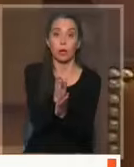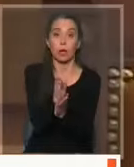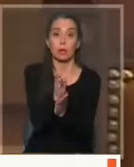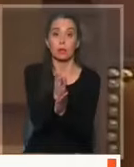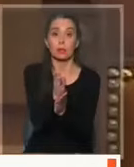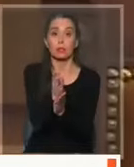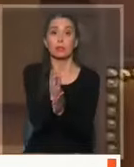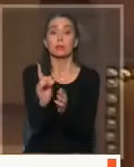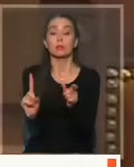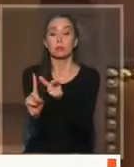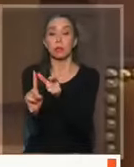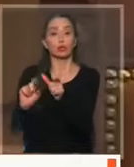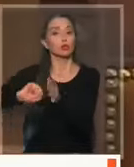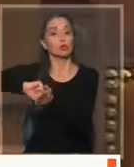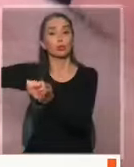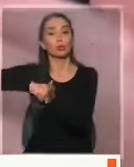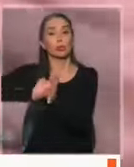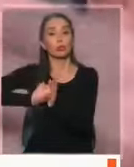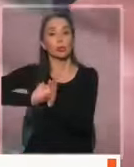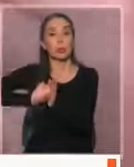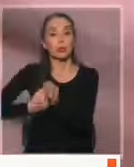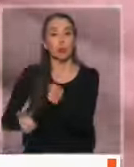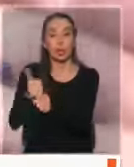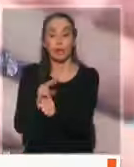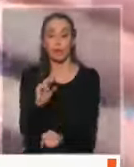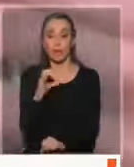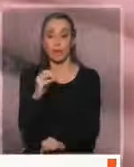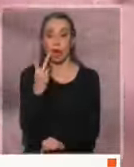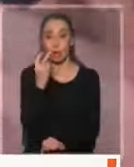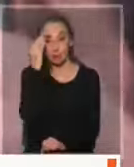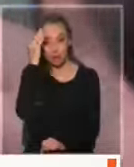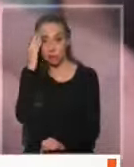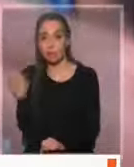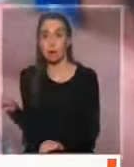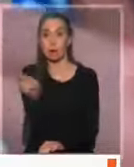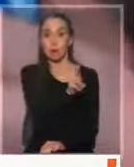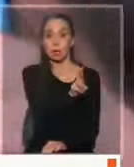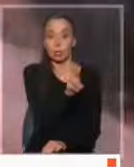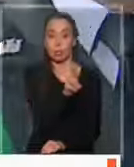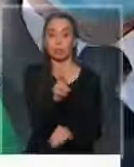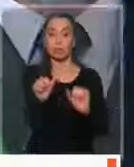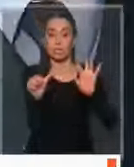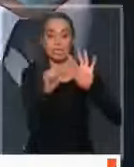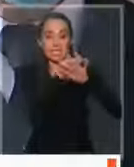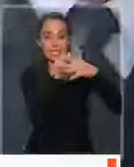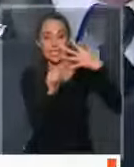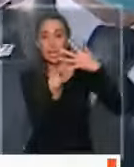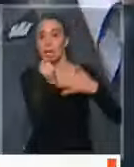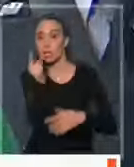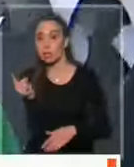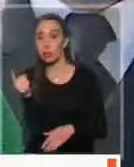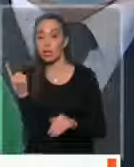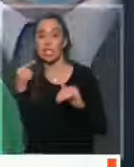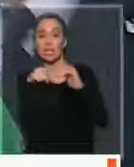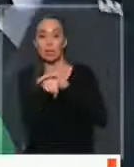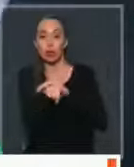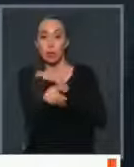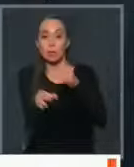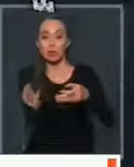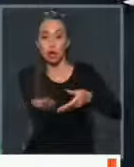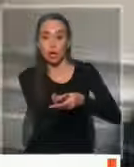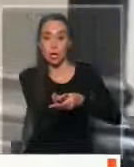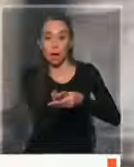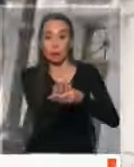medida cautelar de suspensión. Vivanco tendrá 20 días para responder por 6 hechos, entre ellos intromisión en causas y en